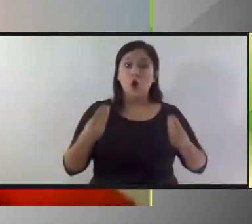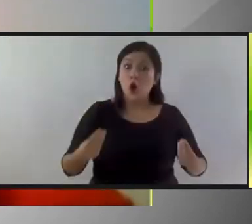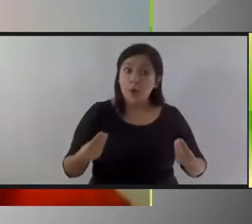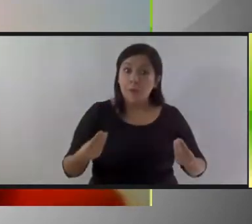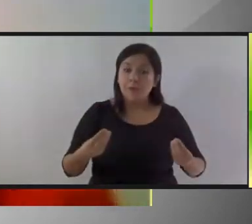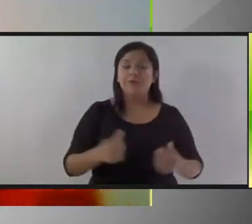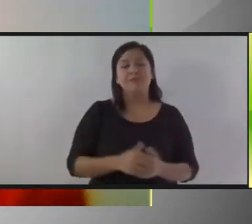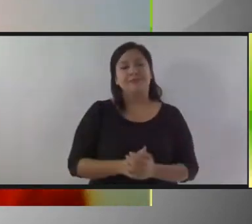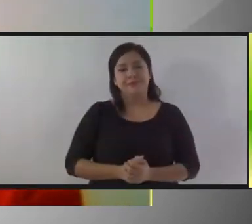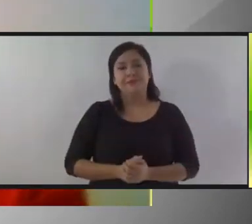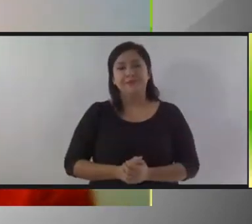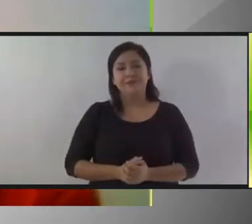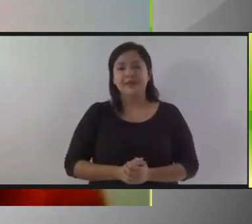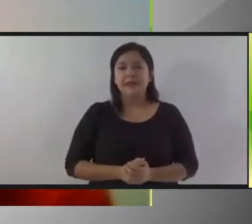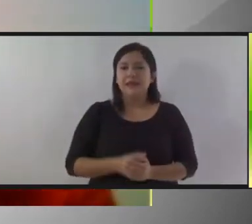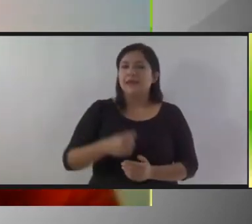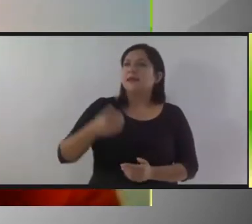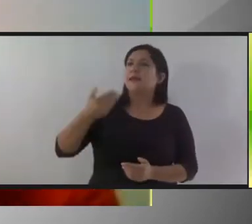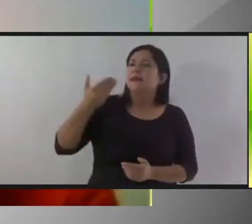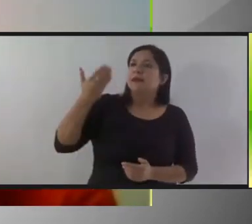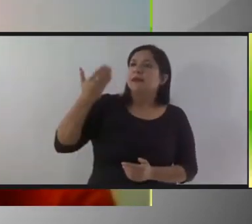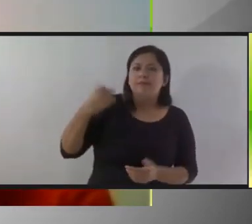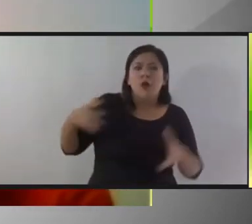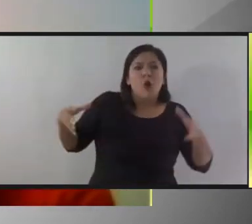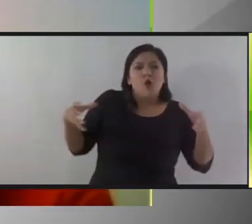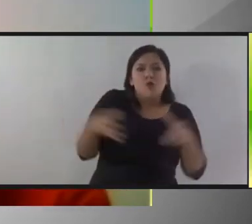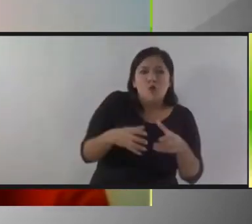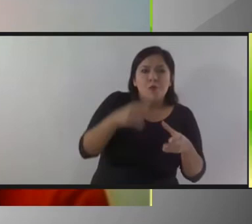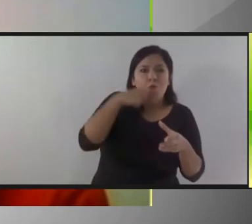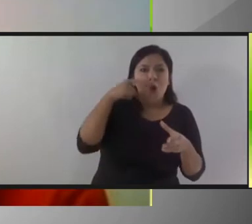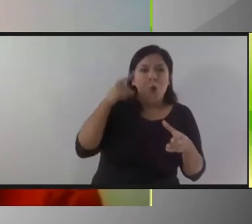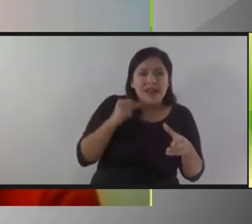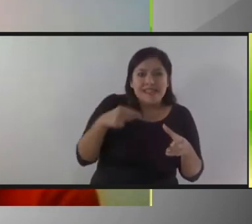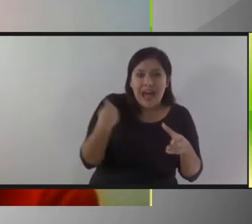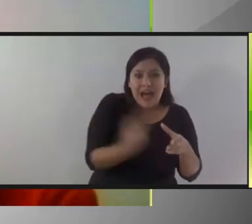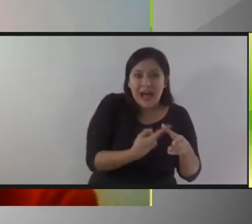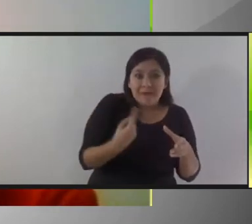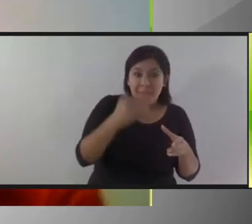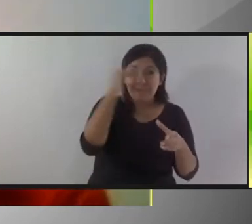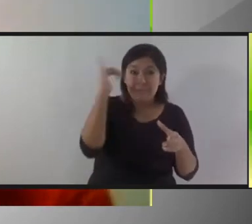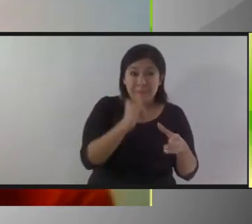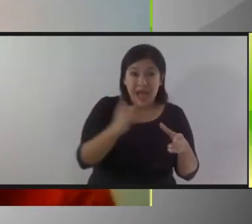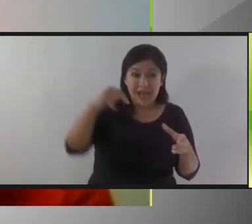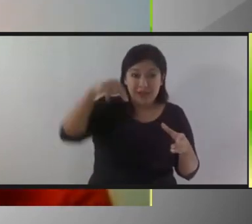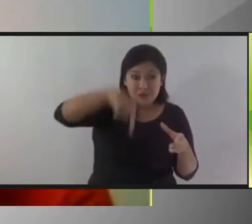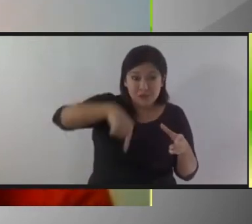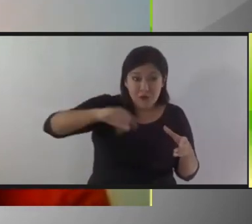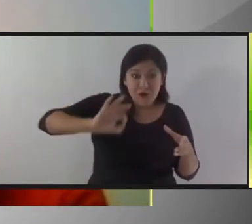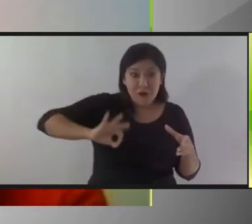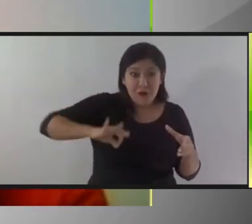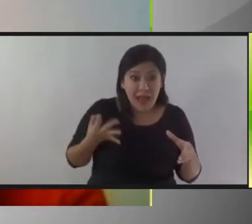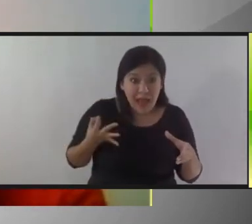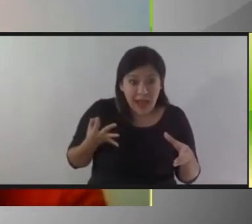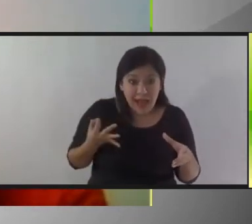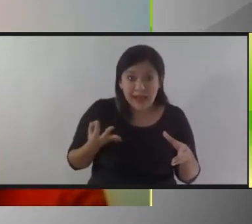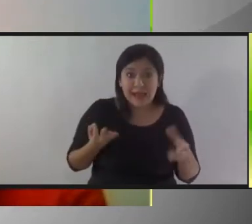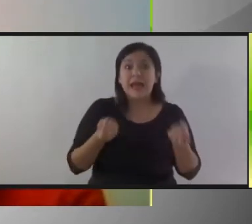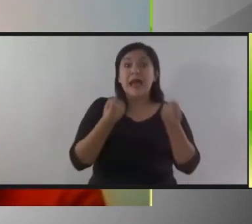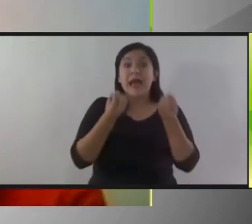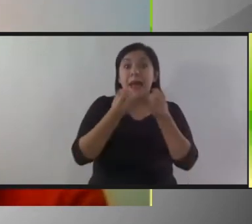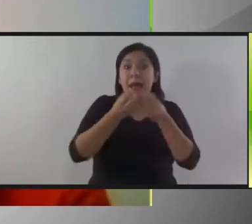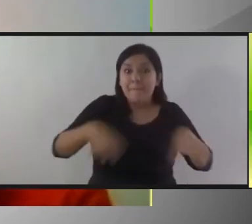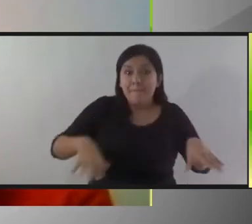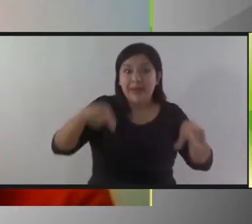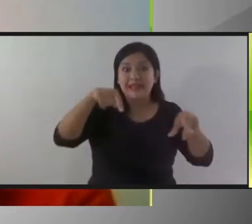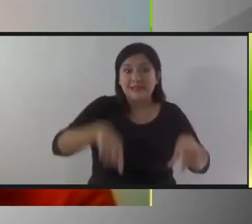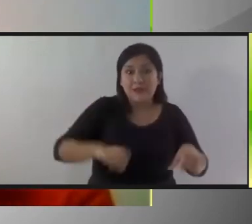La idea surgió cuando circuló por nuestro grupo de WhatsApp en marzo de este año, justamente al inicio